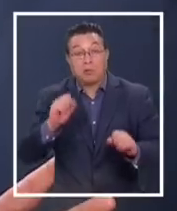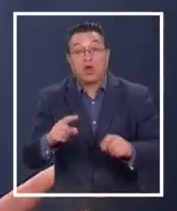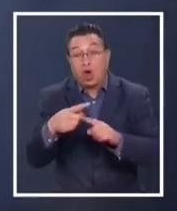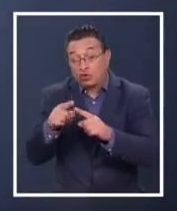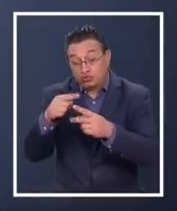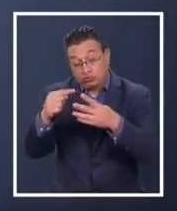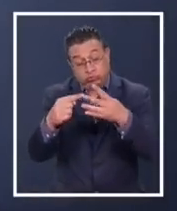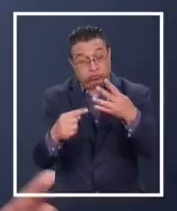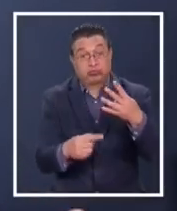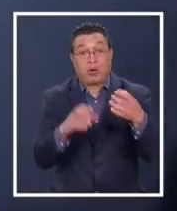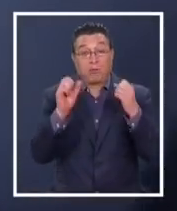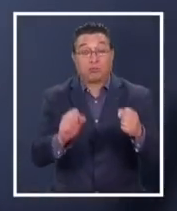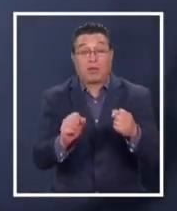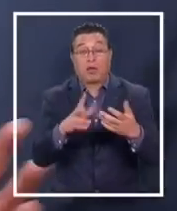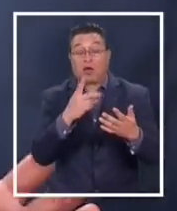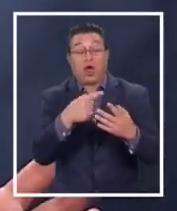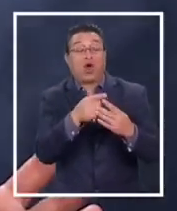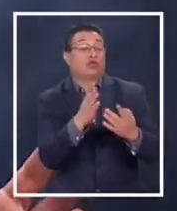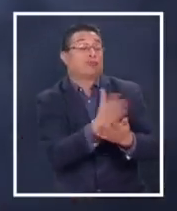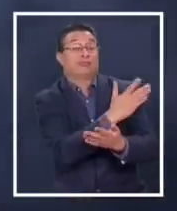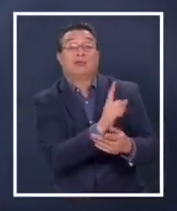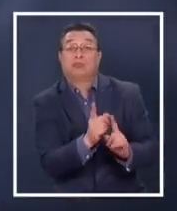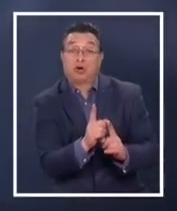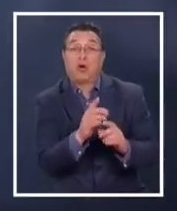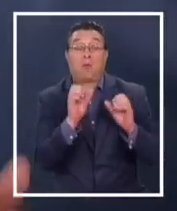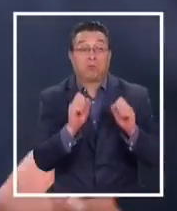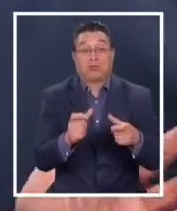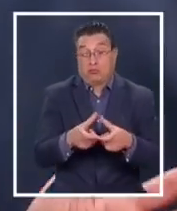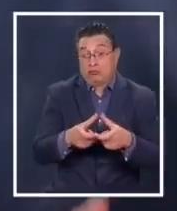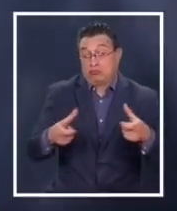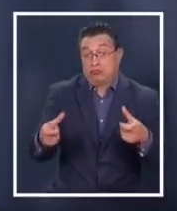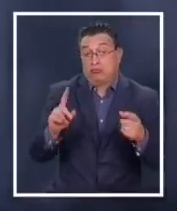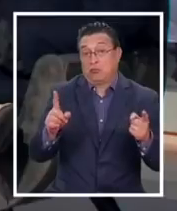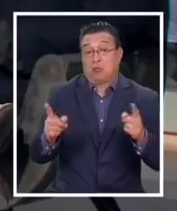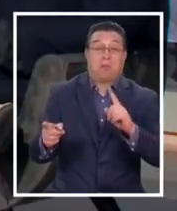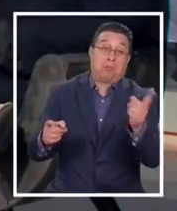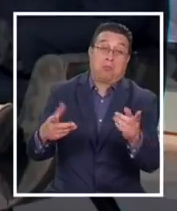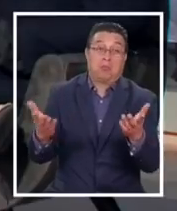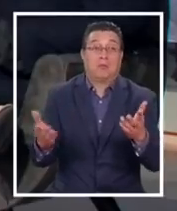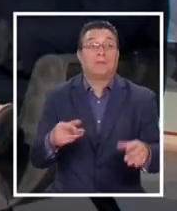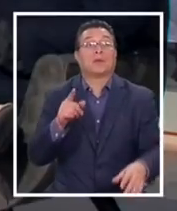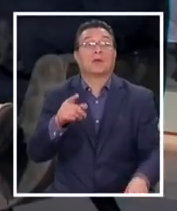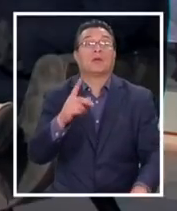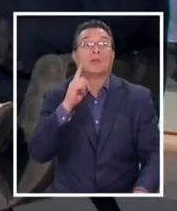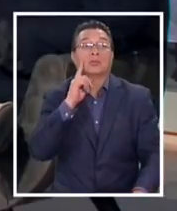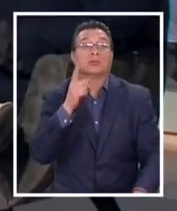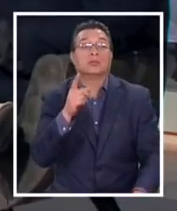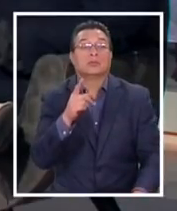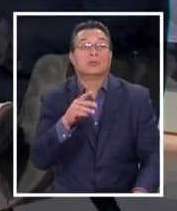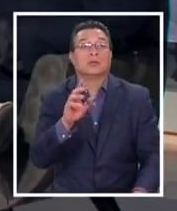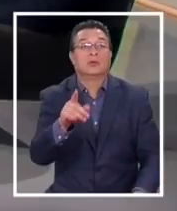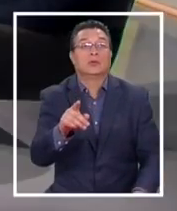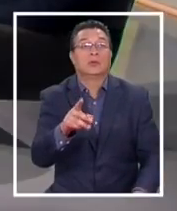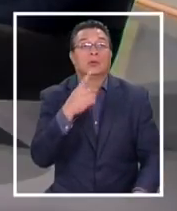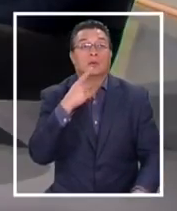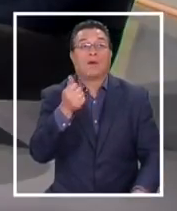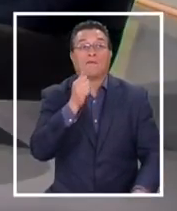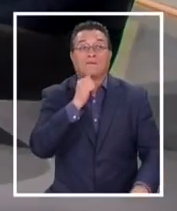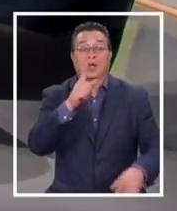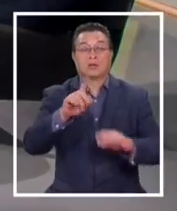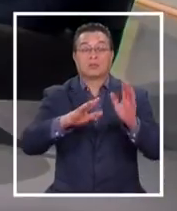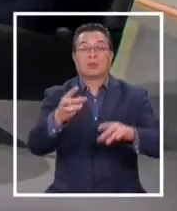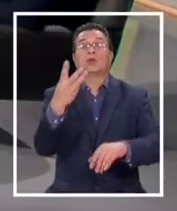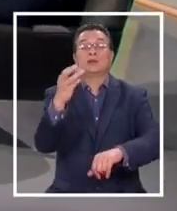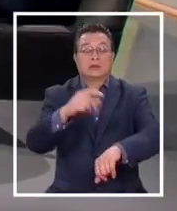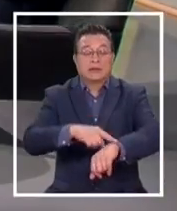esas alternativas no pueden descartarse. ¿Podría el Consejo decidir ir con dos candidatos? La derecha que constituye una cosa... Oye, pero si ustedes todavía no tienen... sus últimos